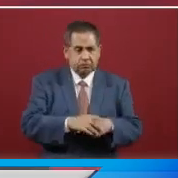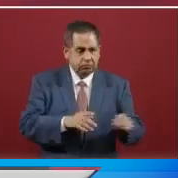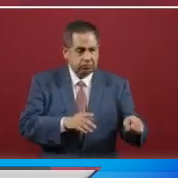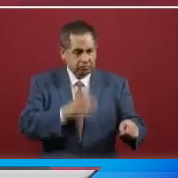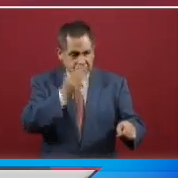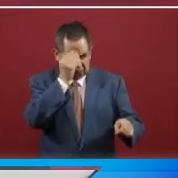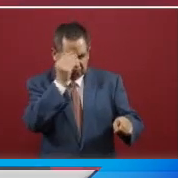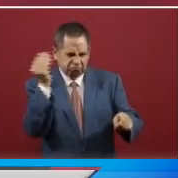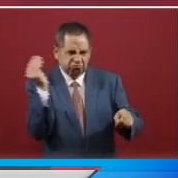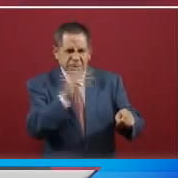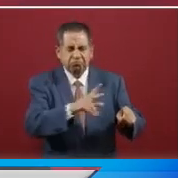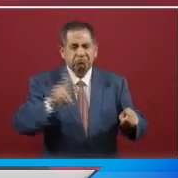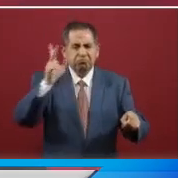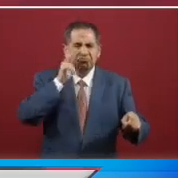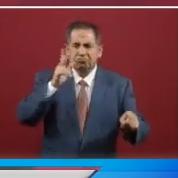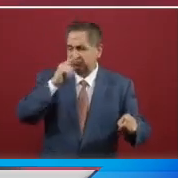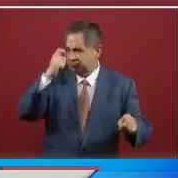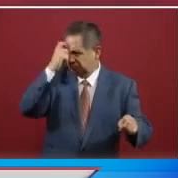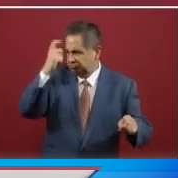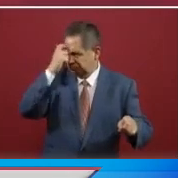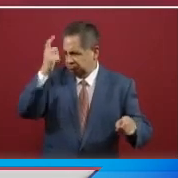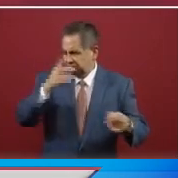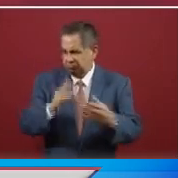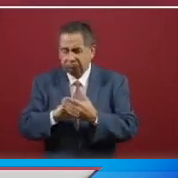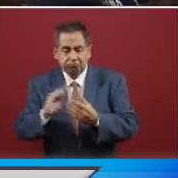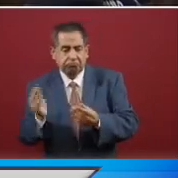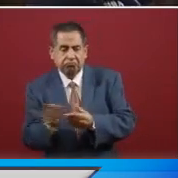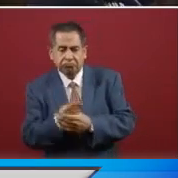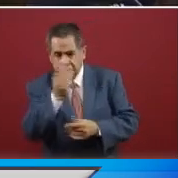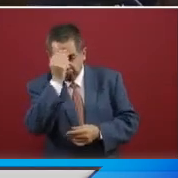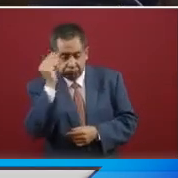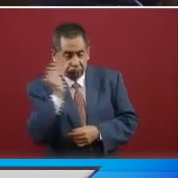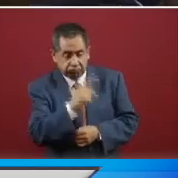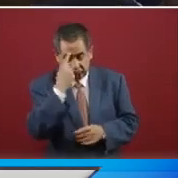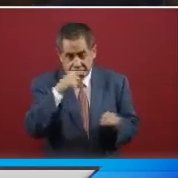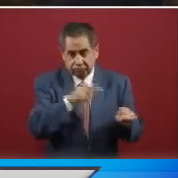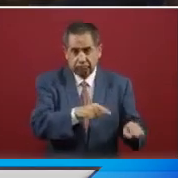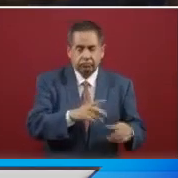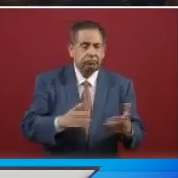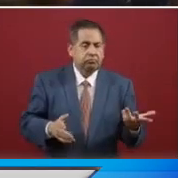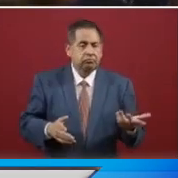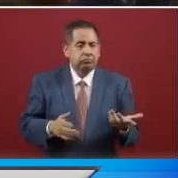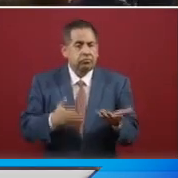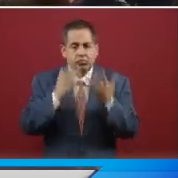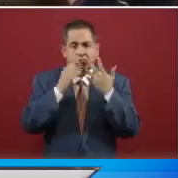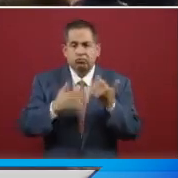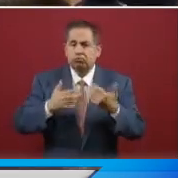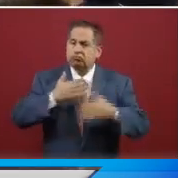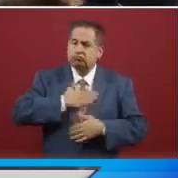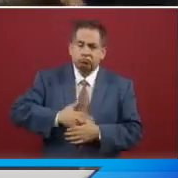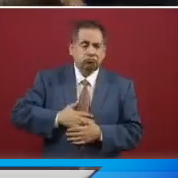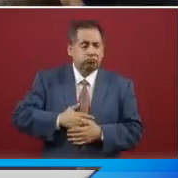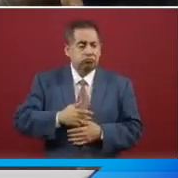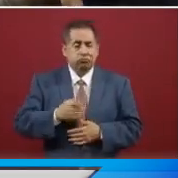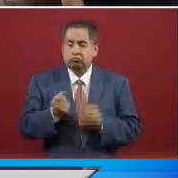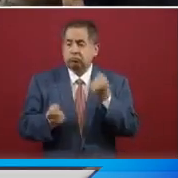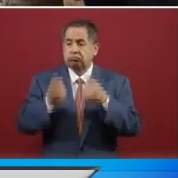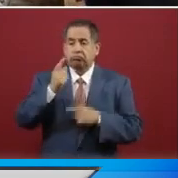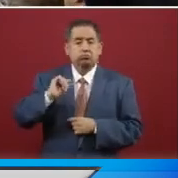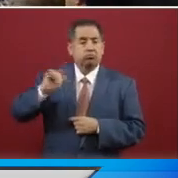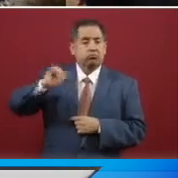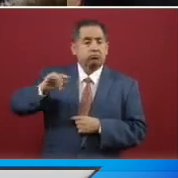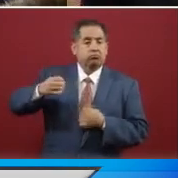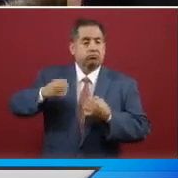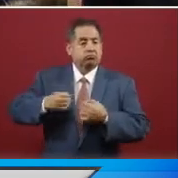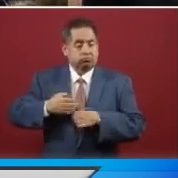de su autonomía, no aceptará el presidente Andrés Manuel López Obrador que haya corrupción en el Poder Judicial, de modo que se denunciará a los jueces y